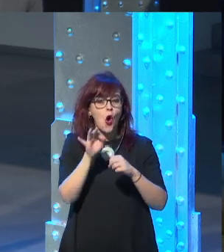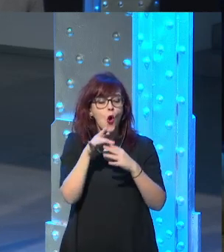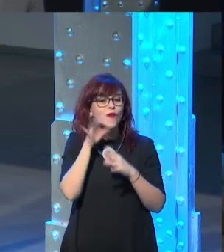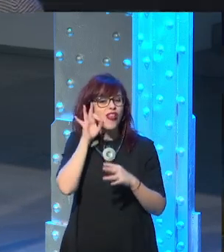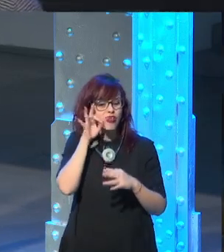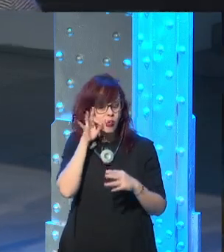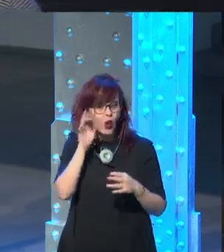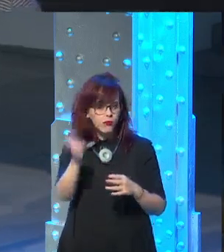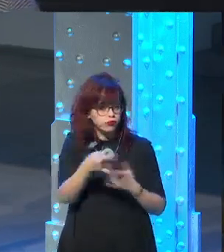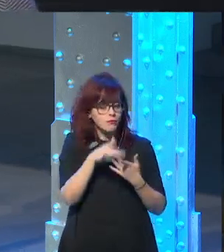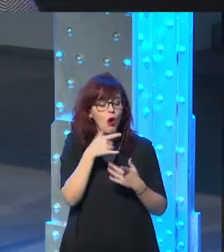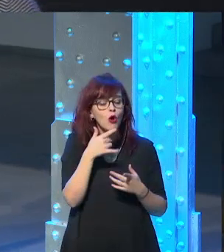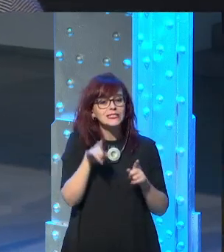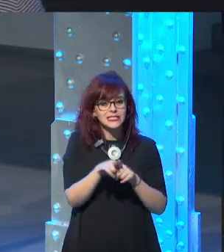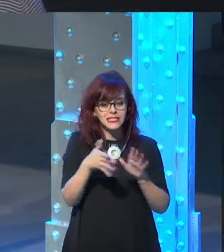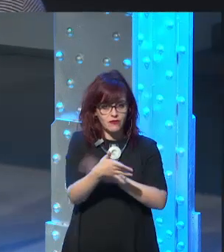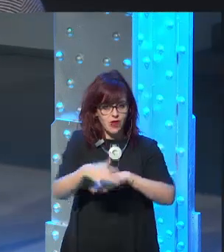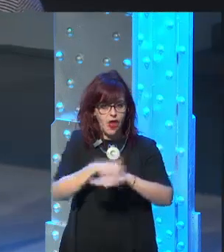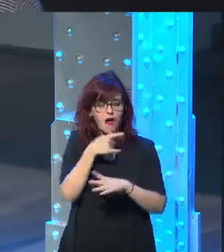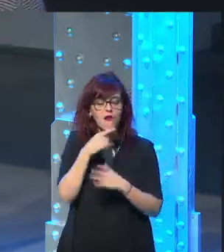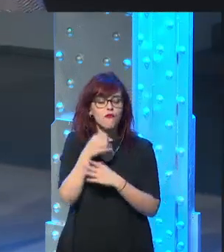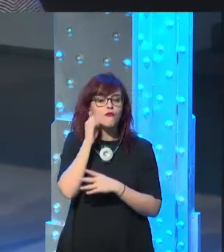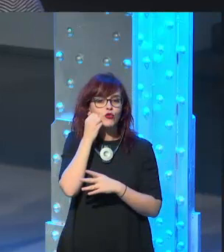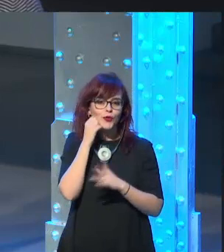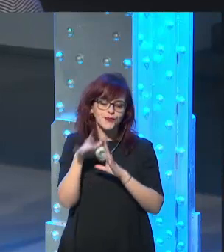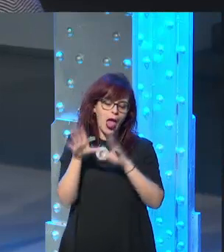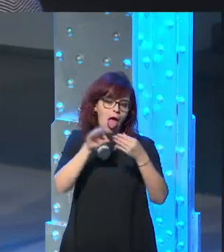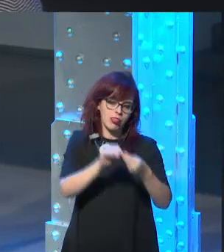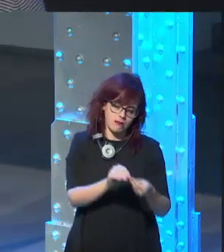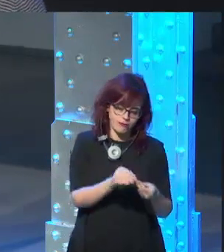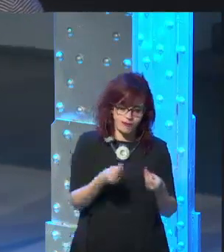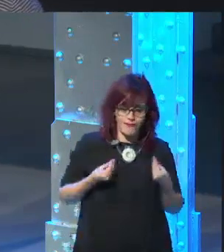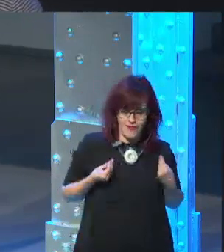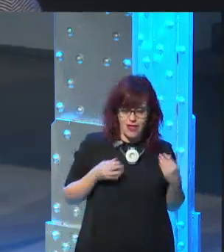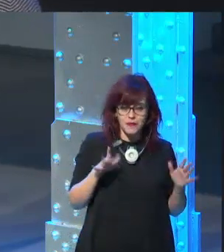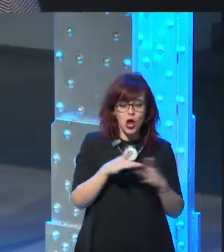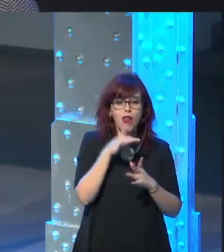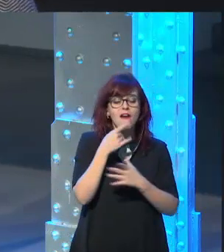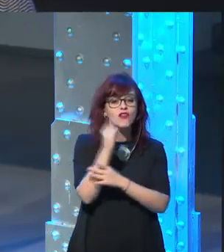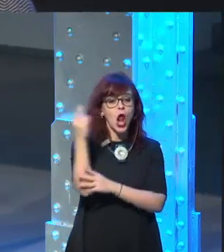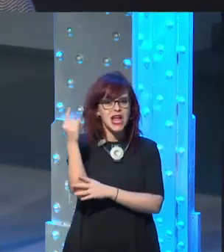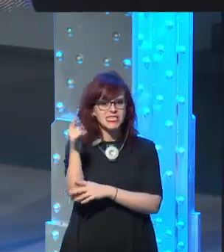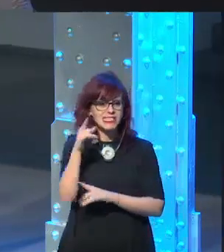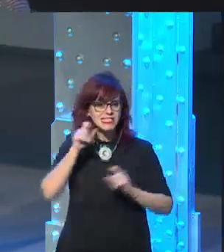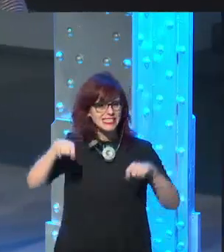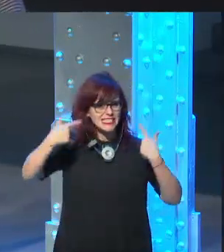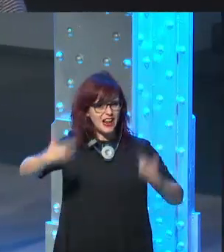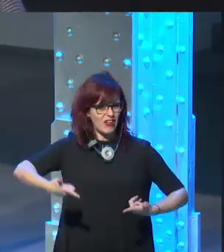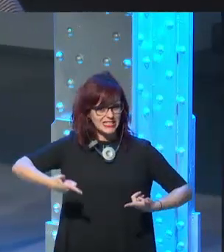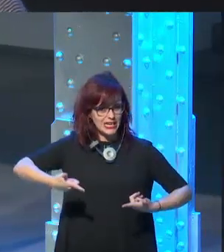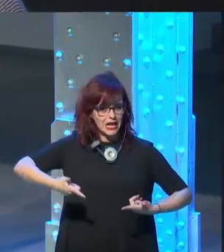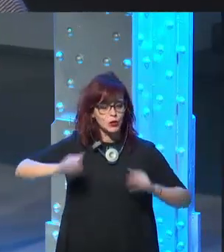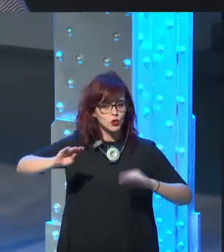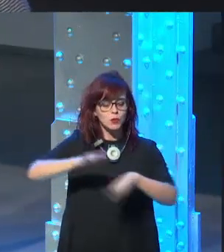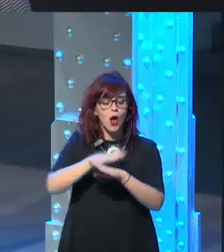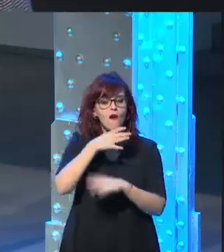aceituna. Bueno, todos estos frutos son frutos domesticados, pero en la flora silvestre existen muchísimos ejemplos